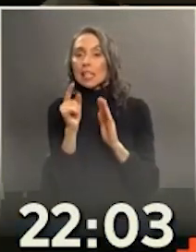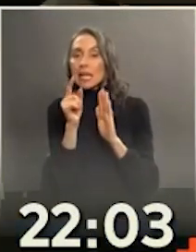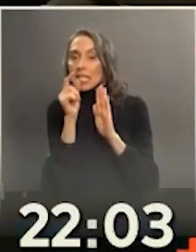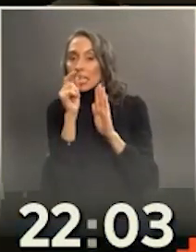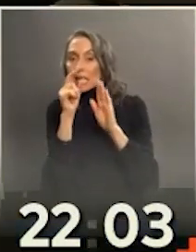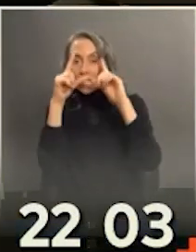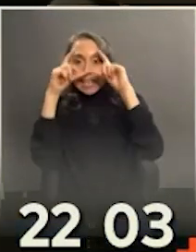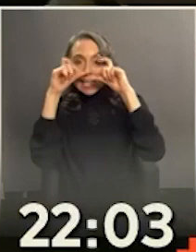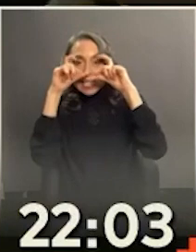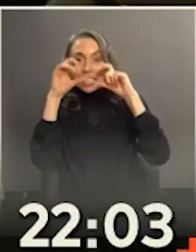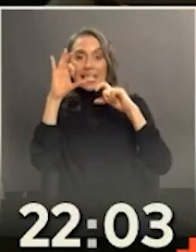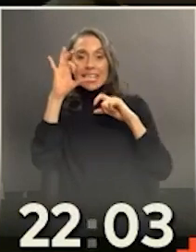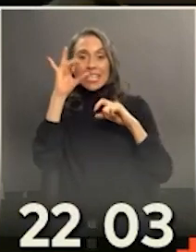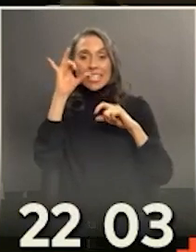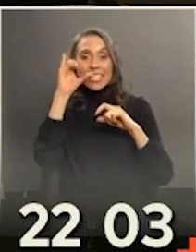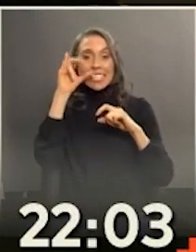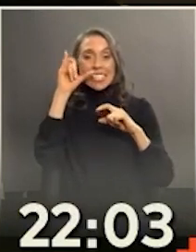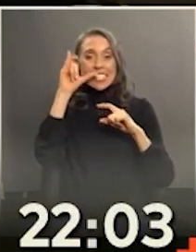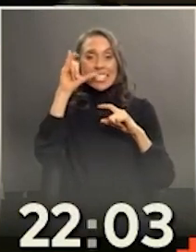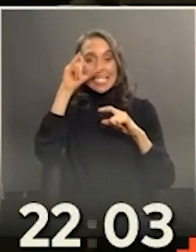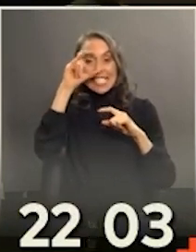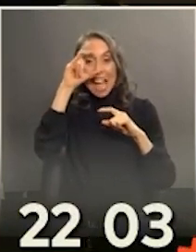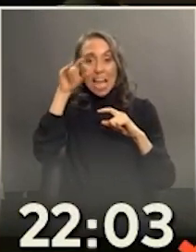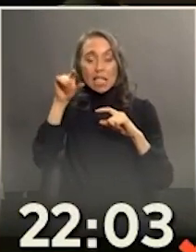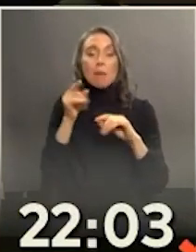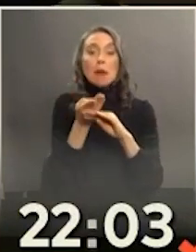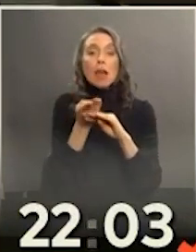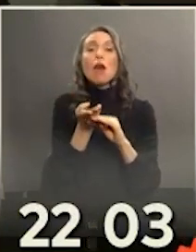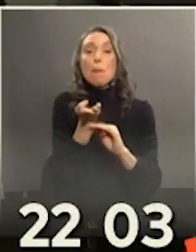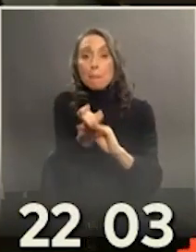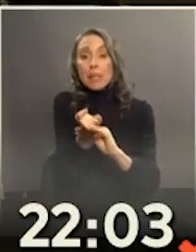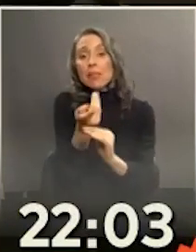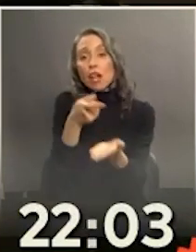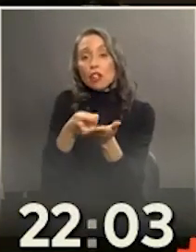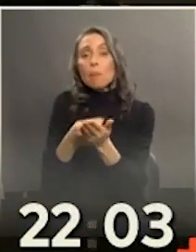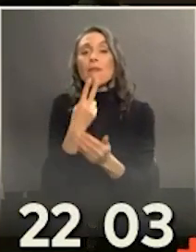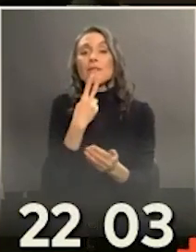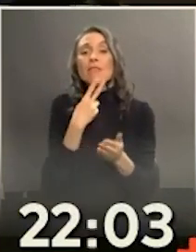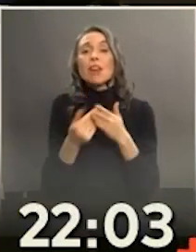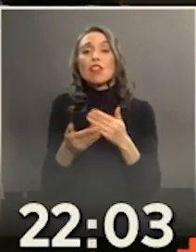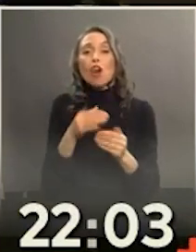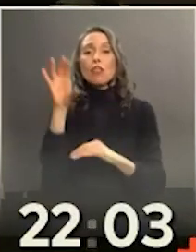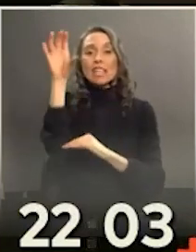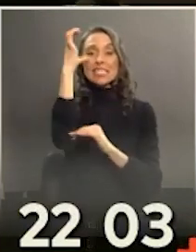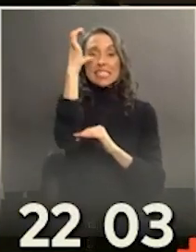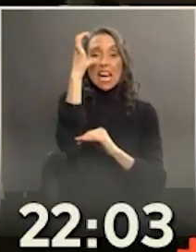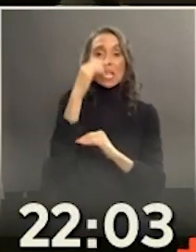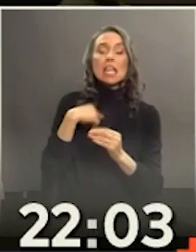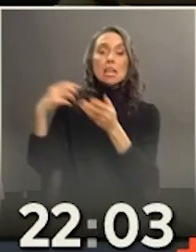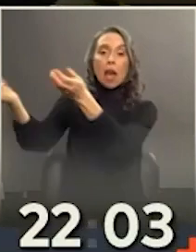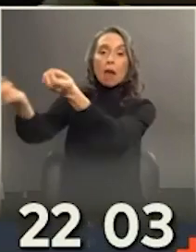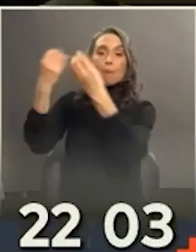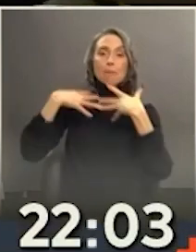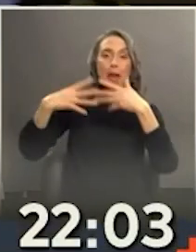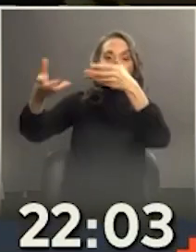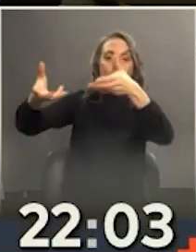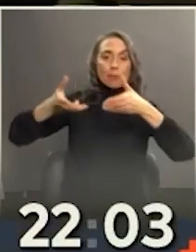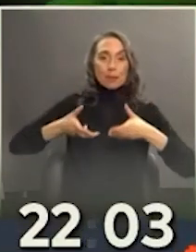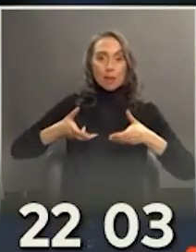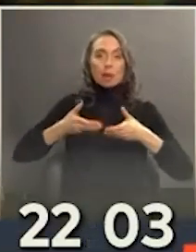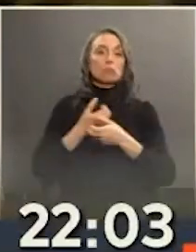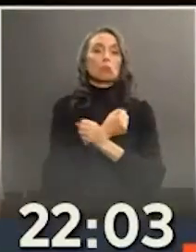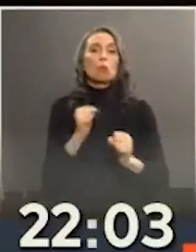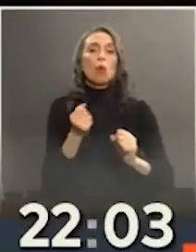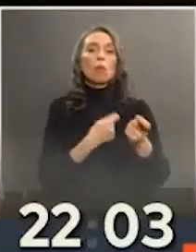quiero hacer un pedido, ya perfecto, esto, ya, yo vivo en La Serena y ahí la venta no se puede